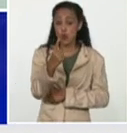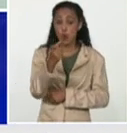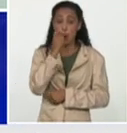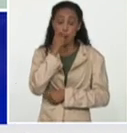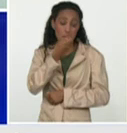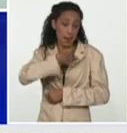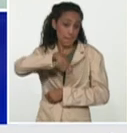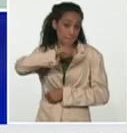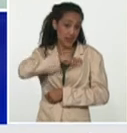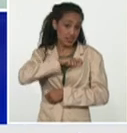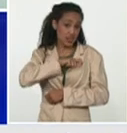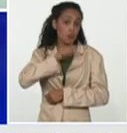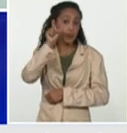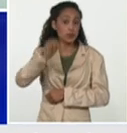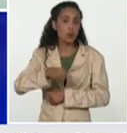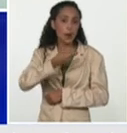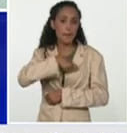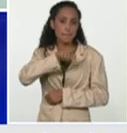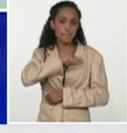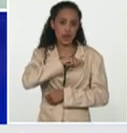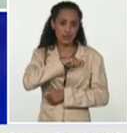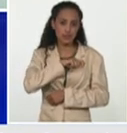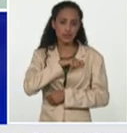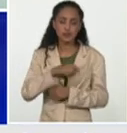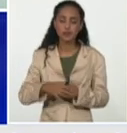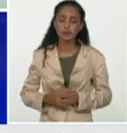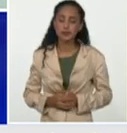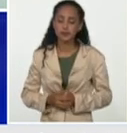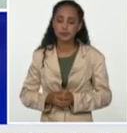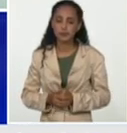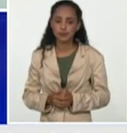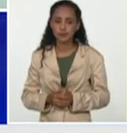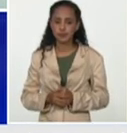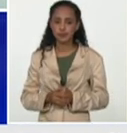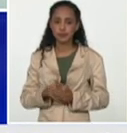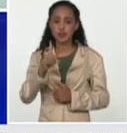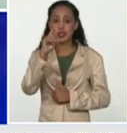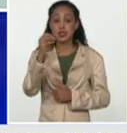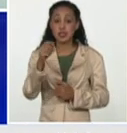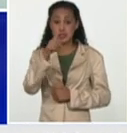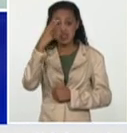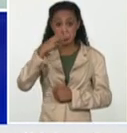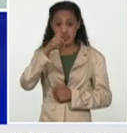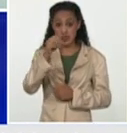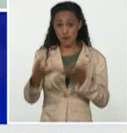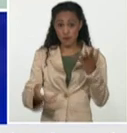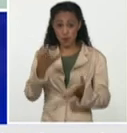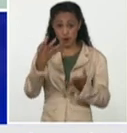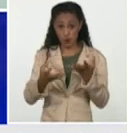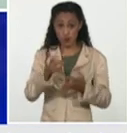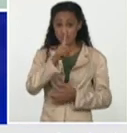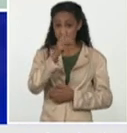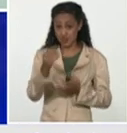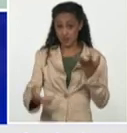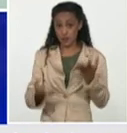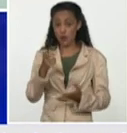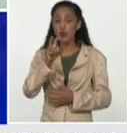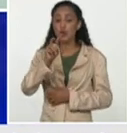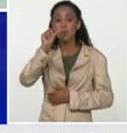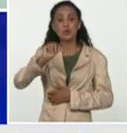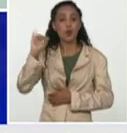y España respectivamente. En Cienfuegos, 2 importados del